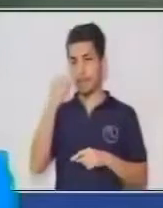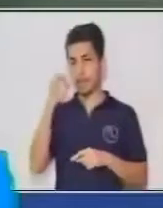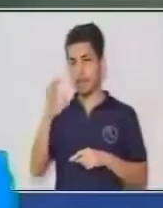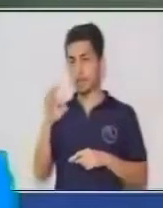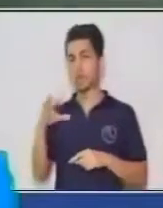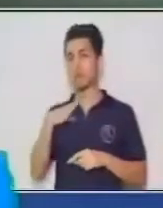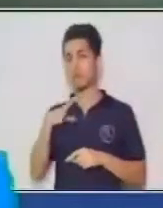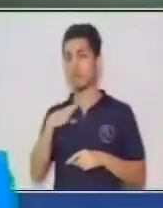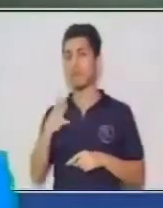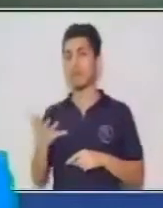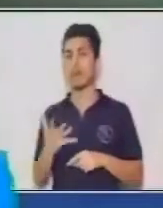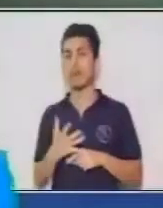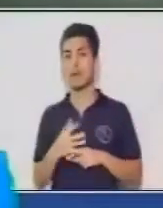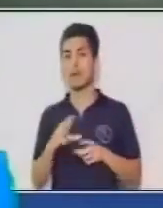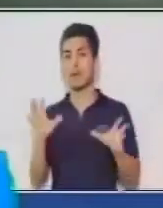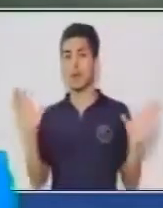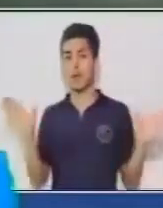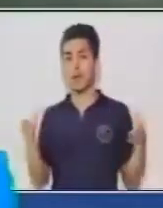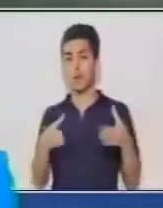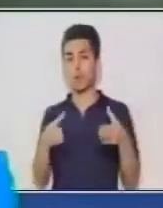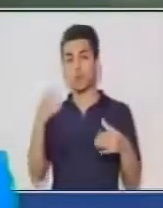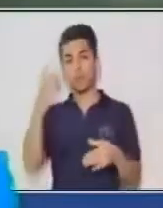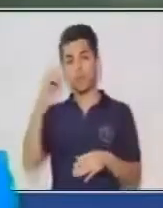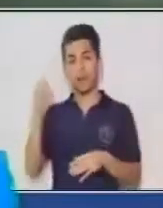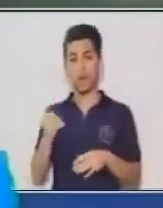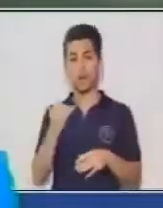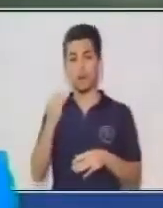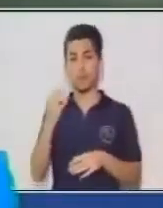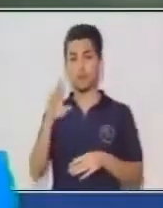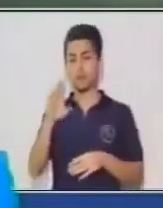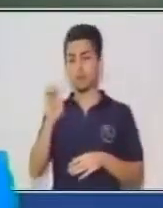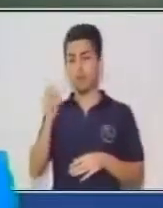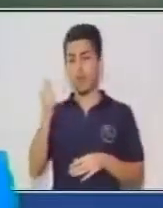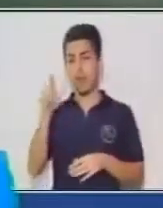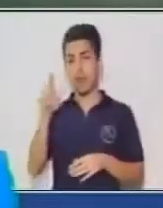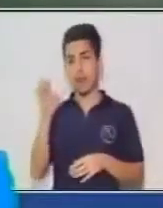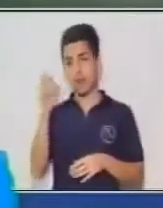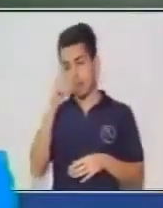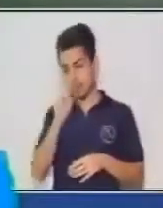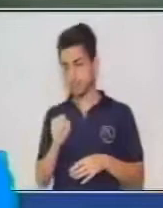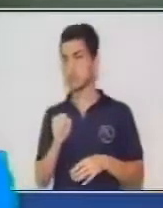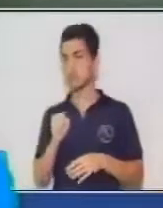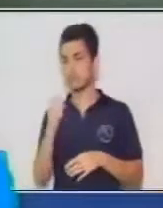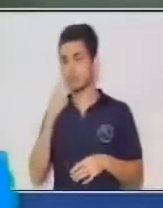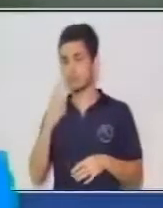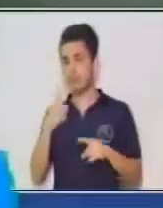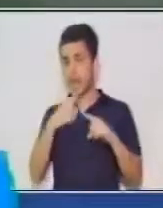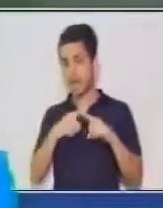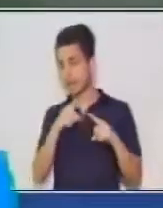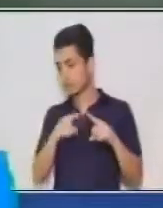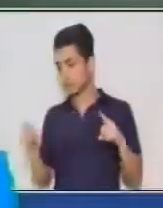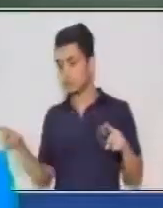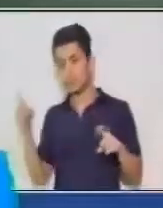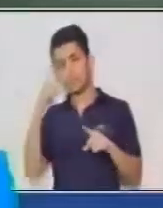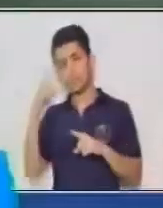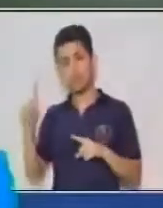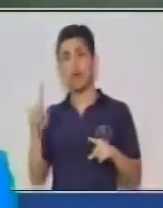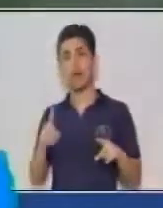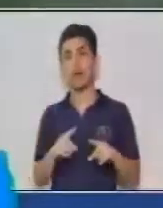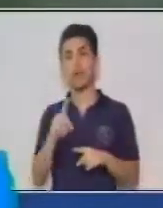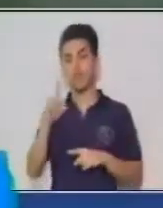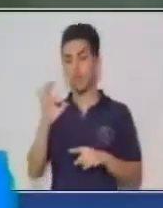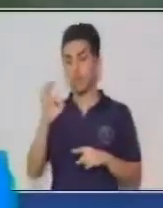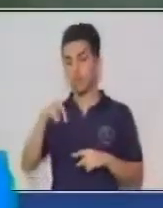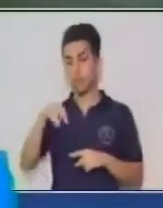corresponde al conjunto de números reales. O sea que todos los valores que se encuentran en el eje X son parte del